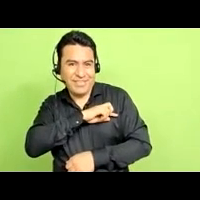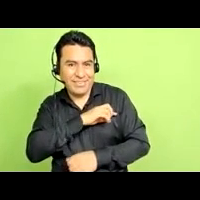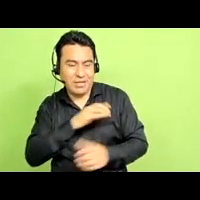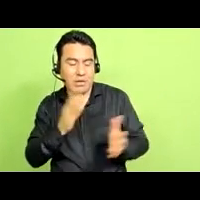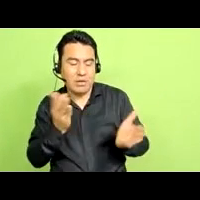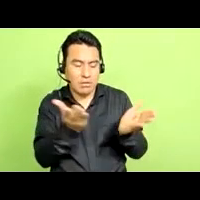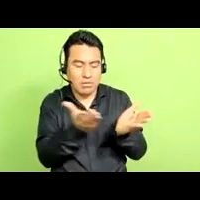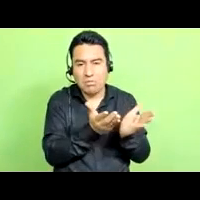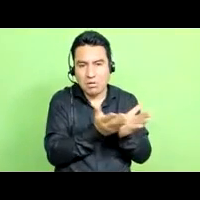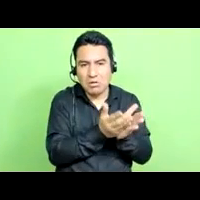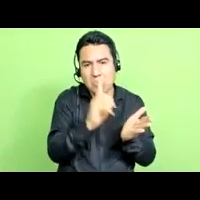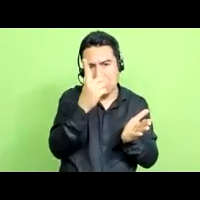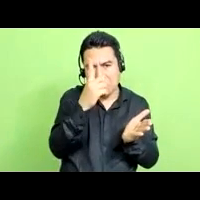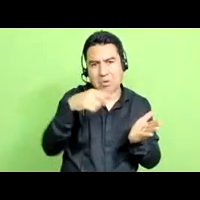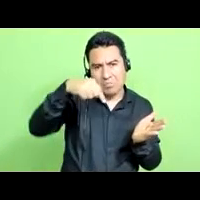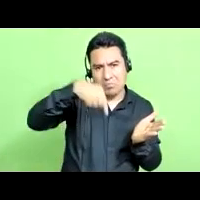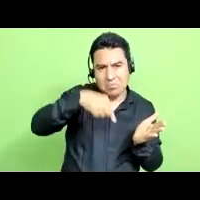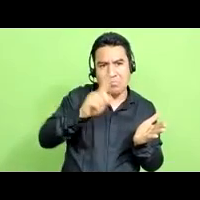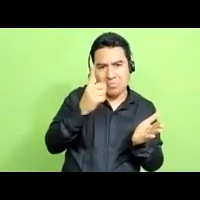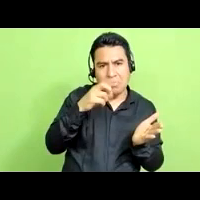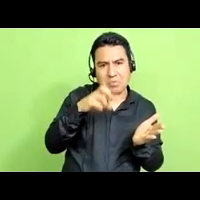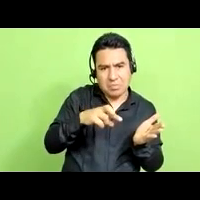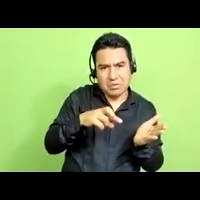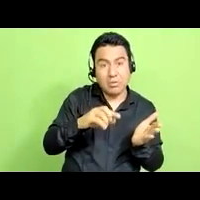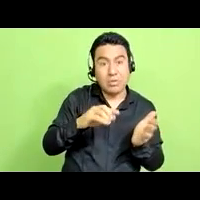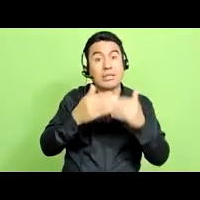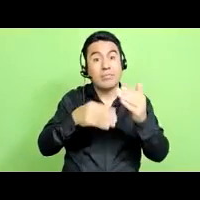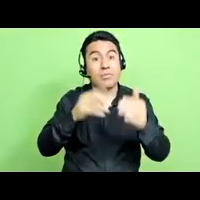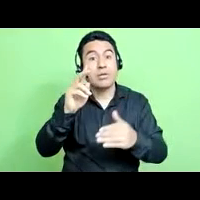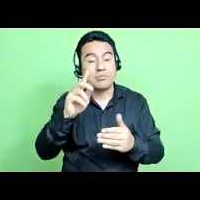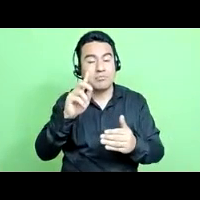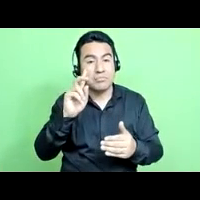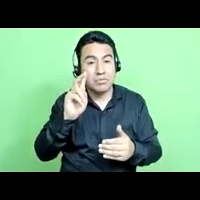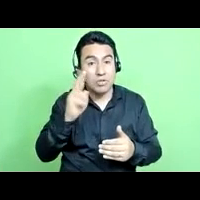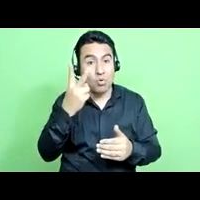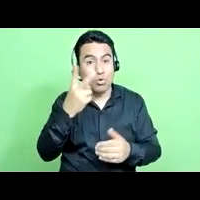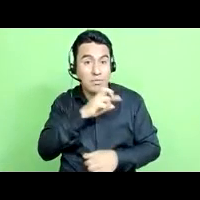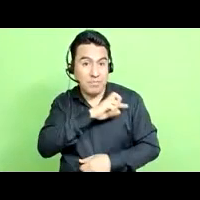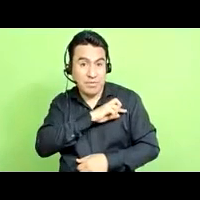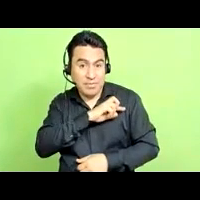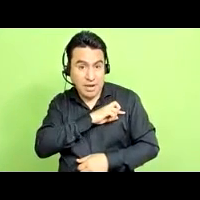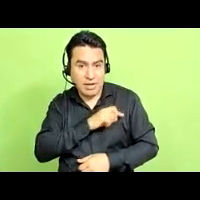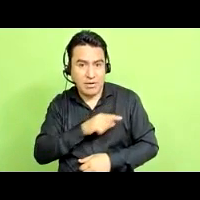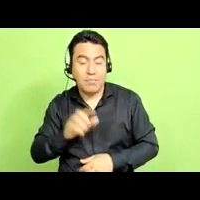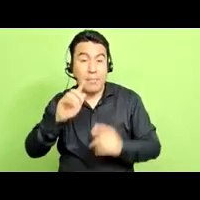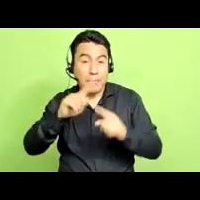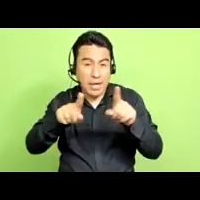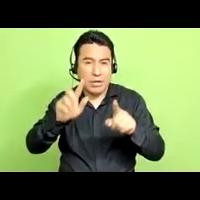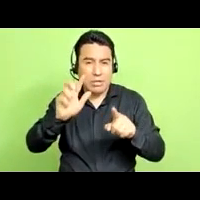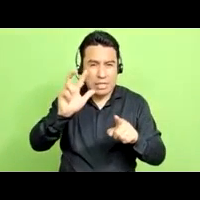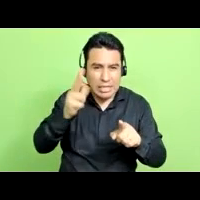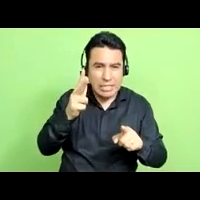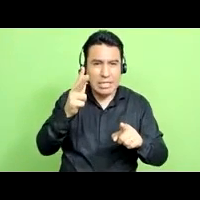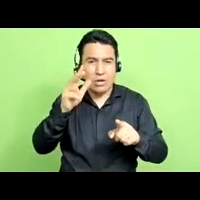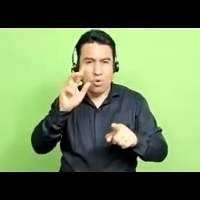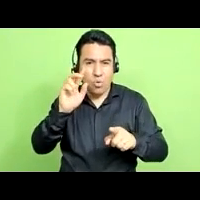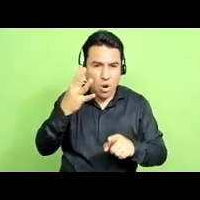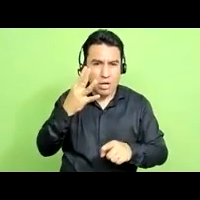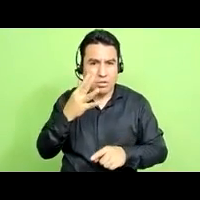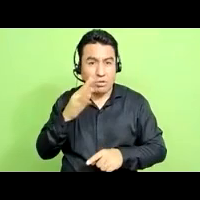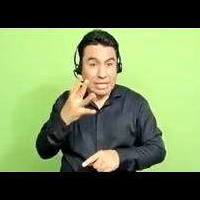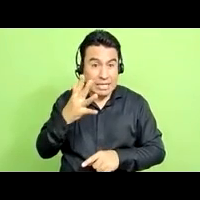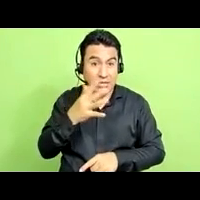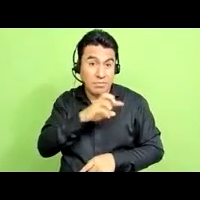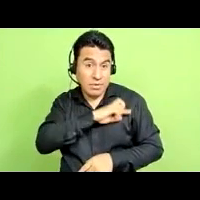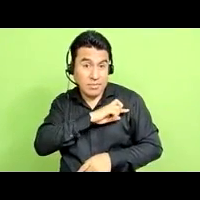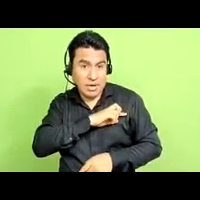no se promueve al segundo grado de primaria primer piso también pero ya tal vez tercer y cuarto grado de primaria y ya necesitan